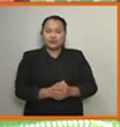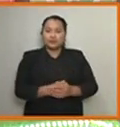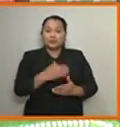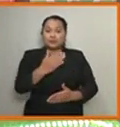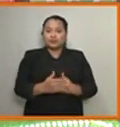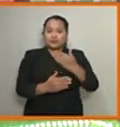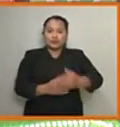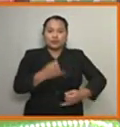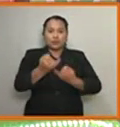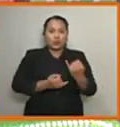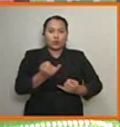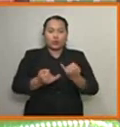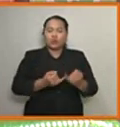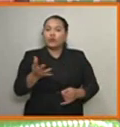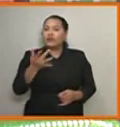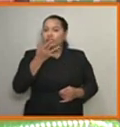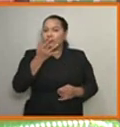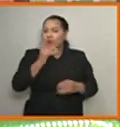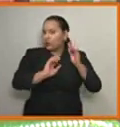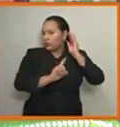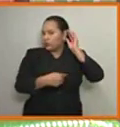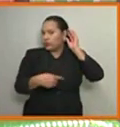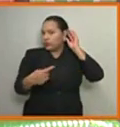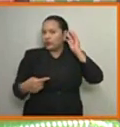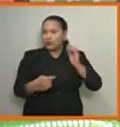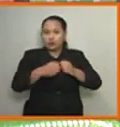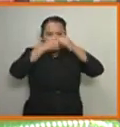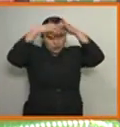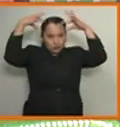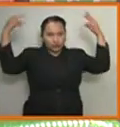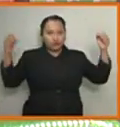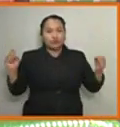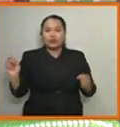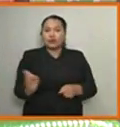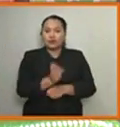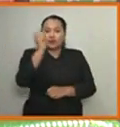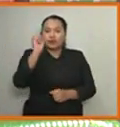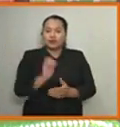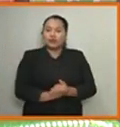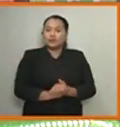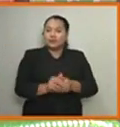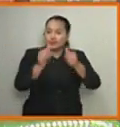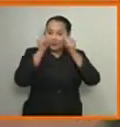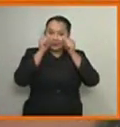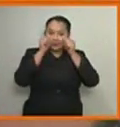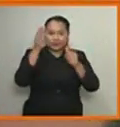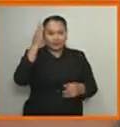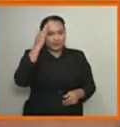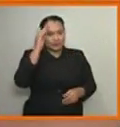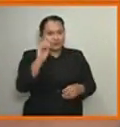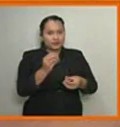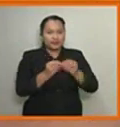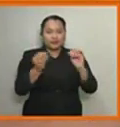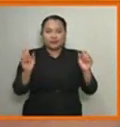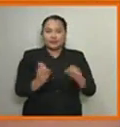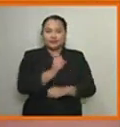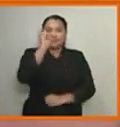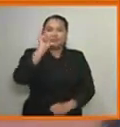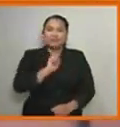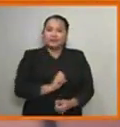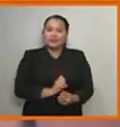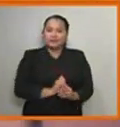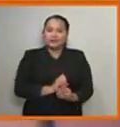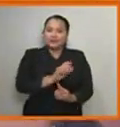Continuamos con nuestro juego favorito de la diaria. Sueña y gana con él. Atentos, porque se viene su primer dígito. Este